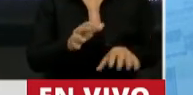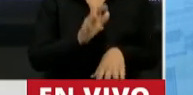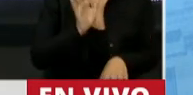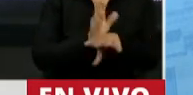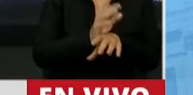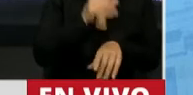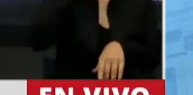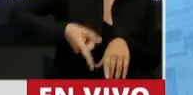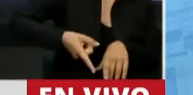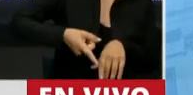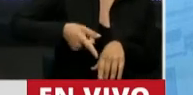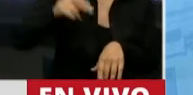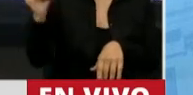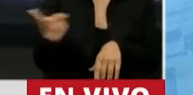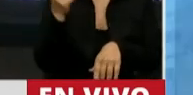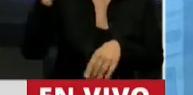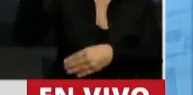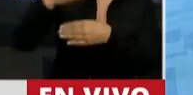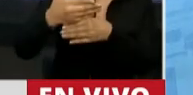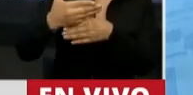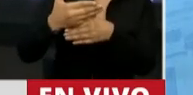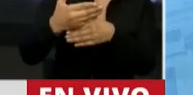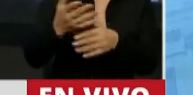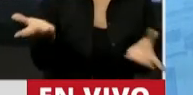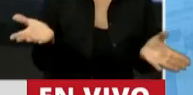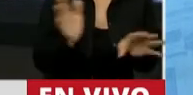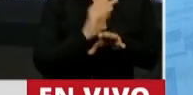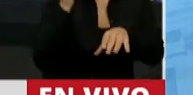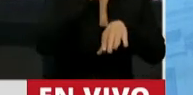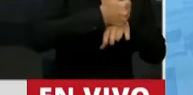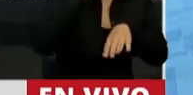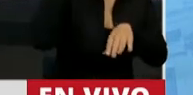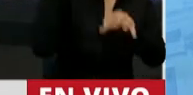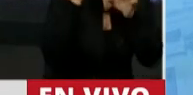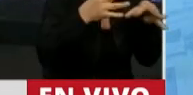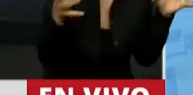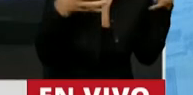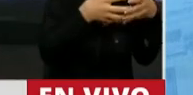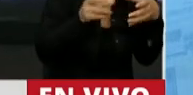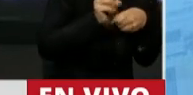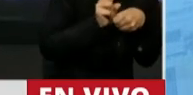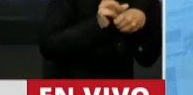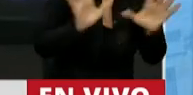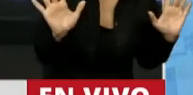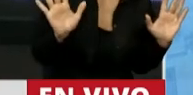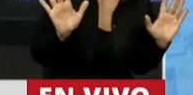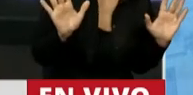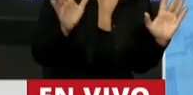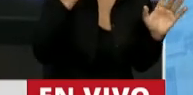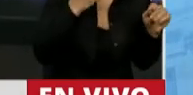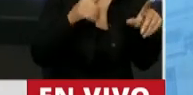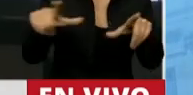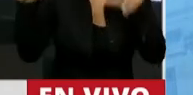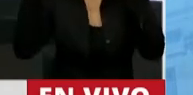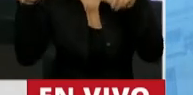ordenó cerrar el velatorio cuando llegó ella y se refugió en las oficinas del ministro Guado de Pedro. Y ahí le quitó protagonismo.